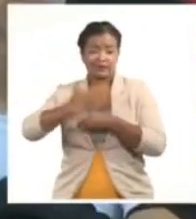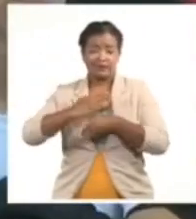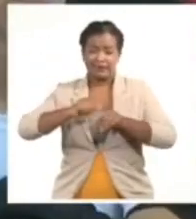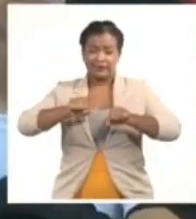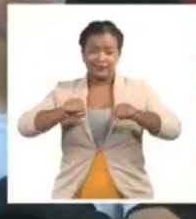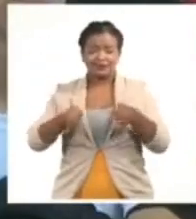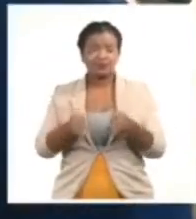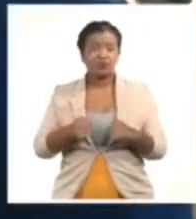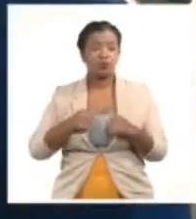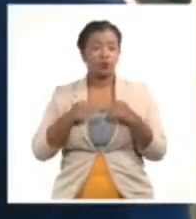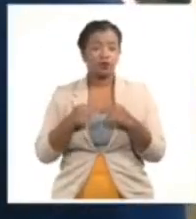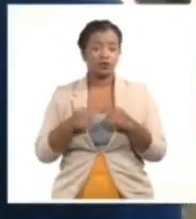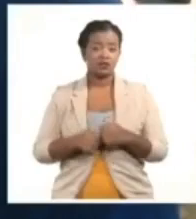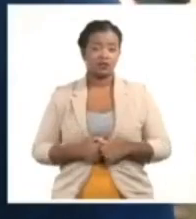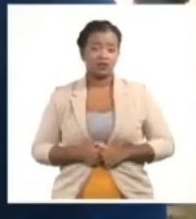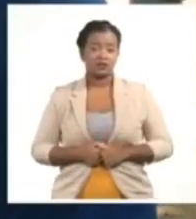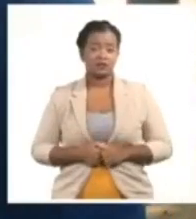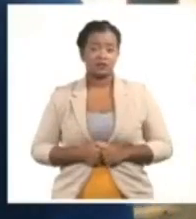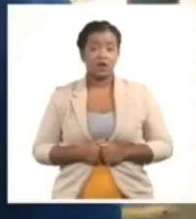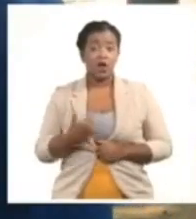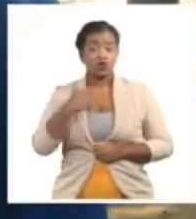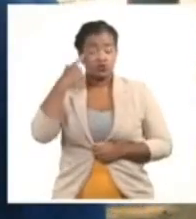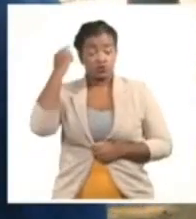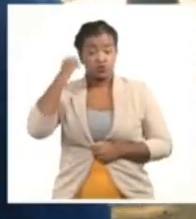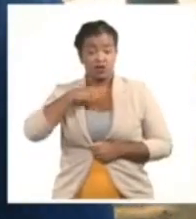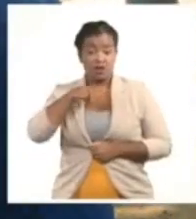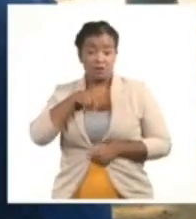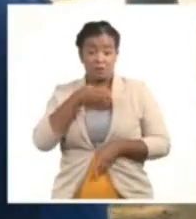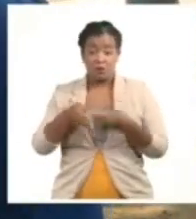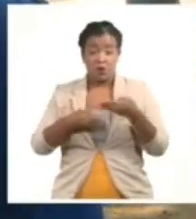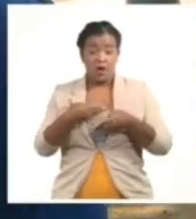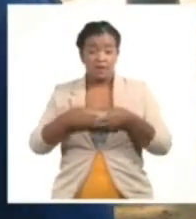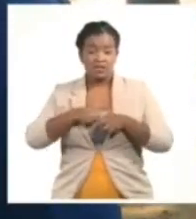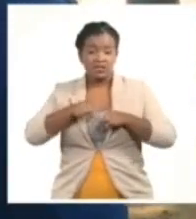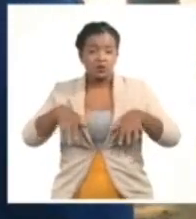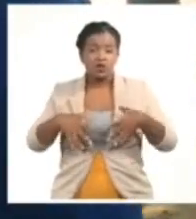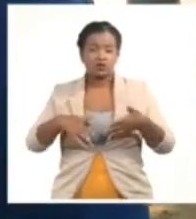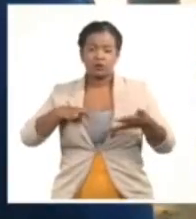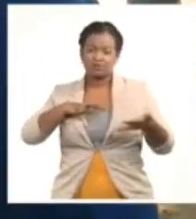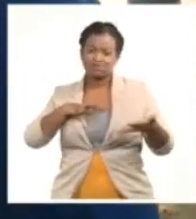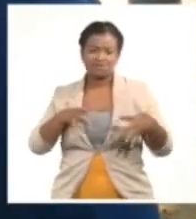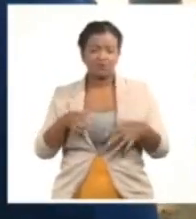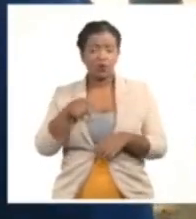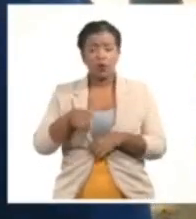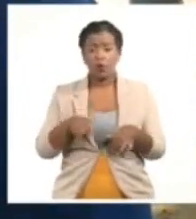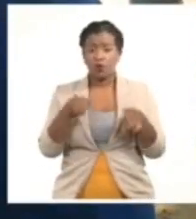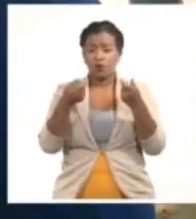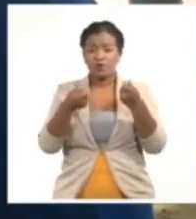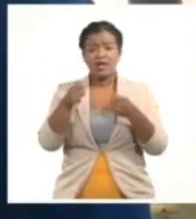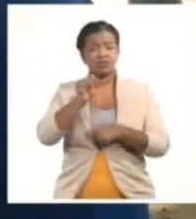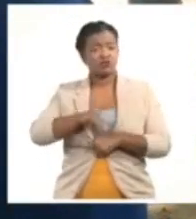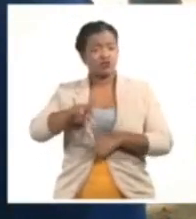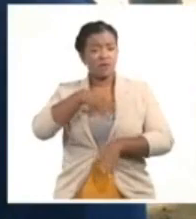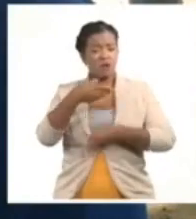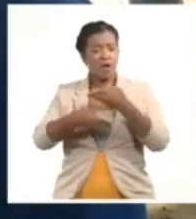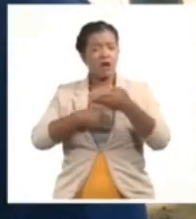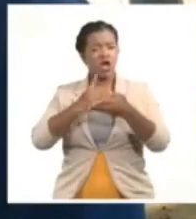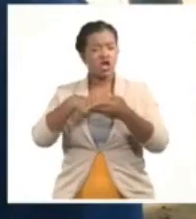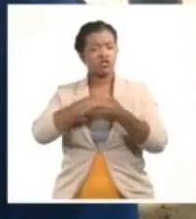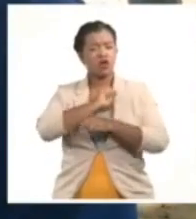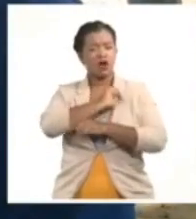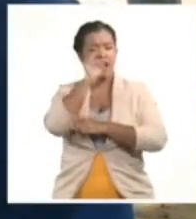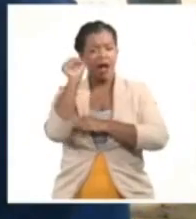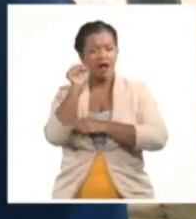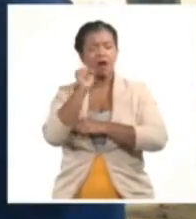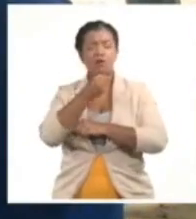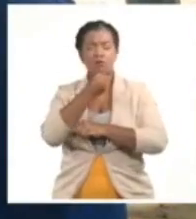recrudecido y ya estoy convencido que de esta situación compleja que tenemos hoy en lo económico y lo social también vamos a salir y vamos a